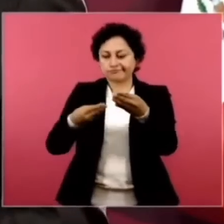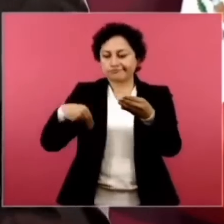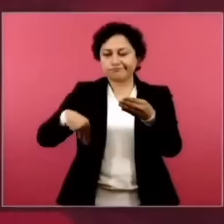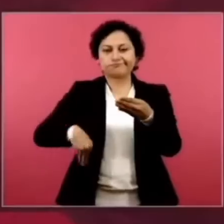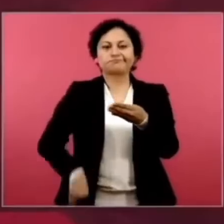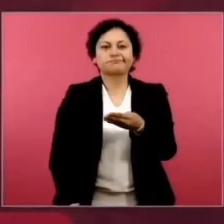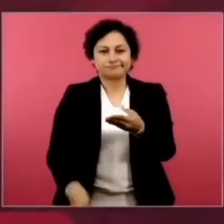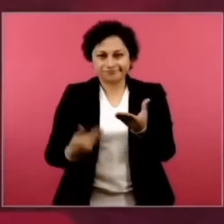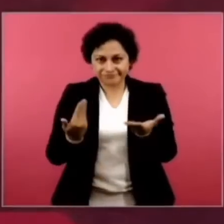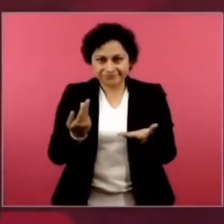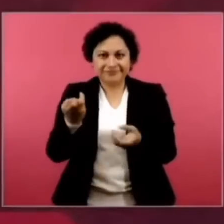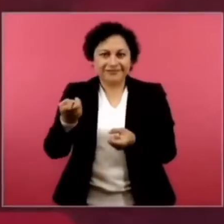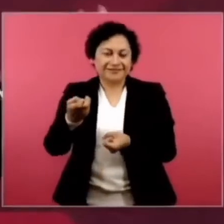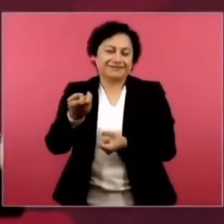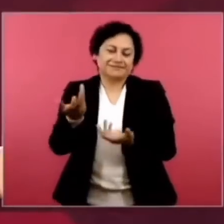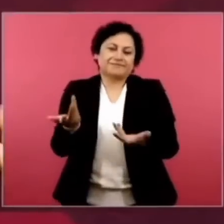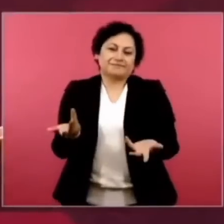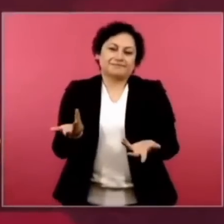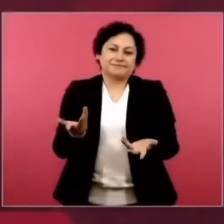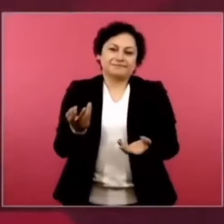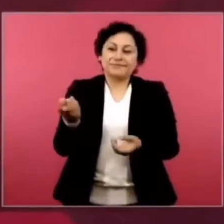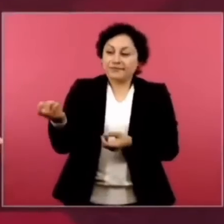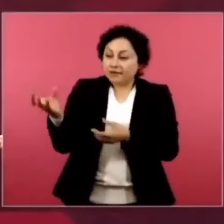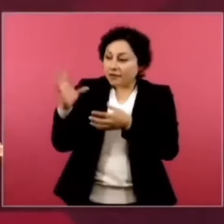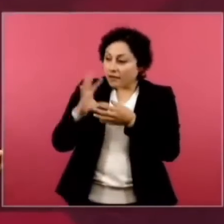¿no? Ya no tiene nada que ver